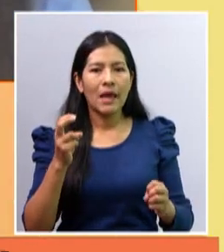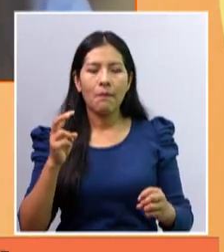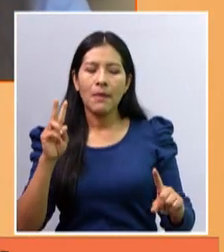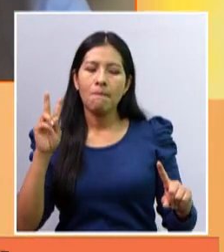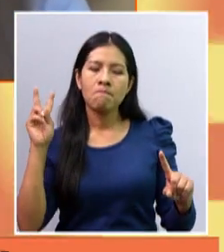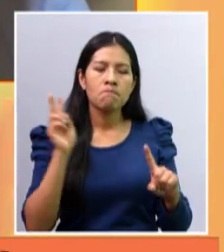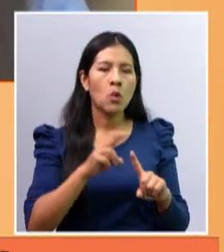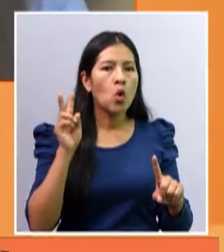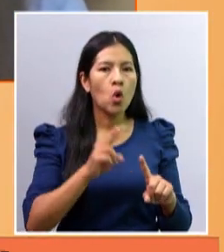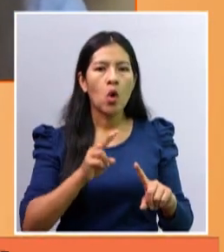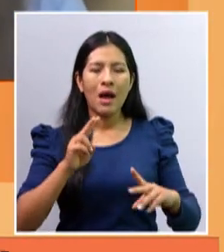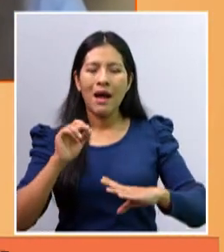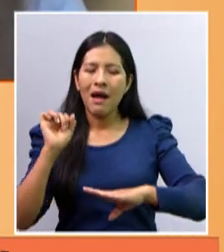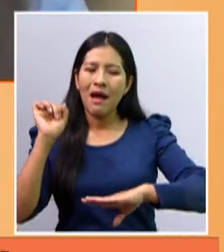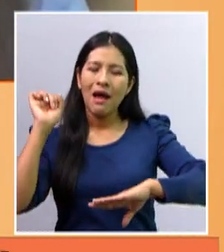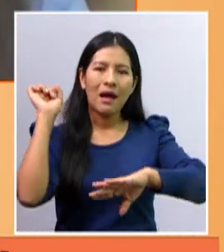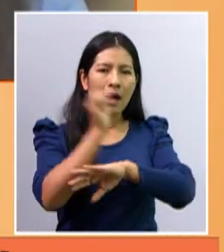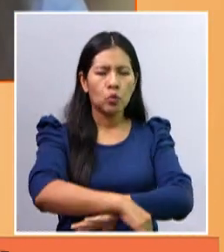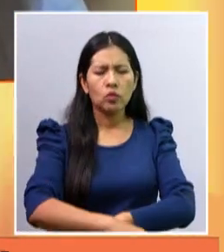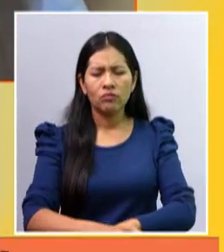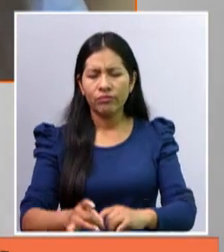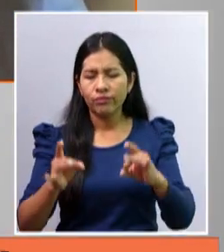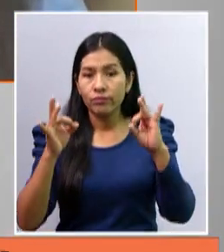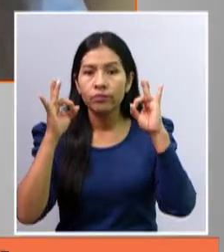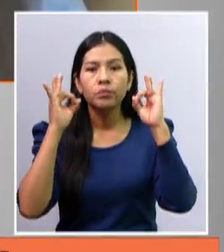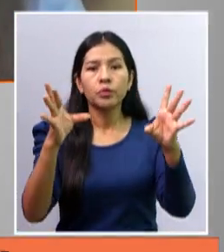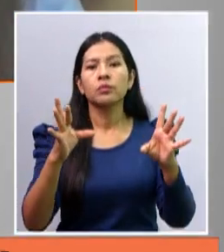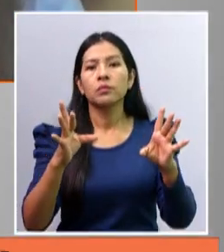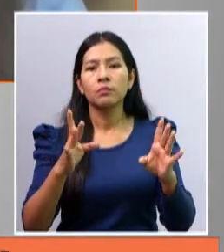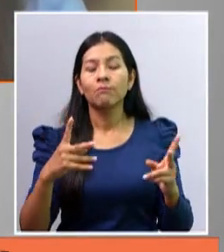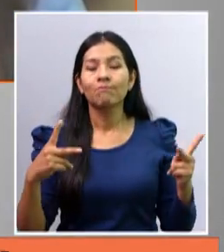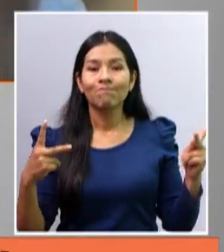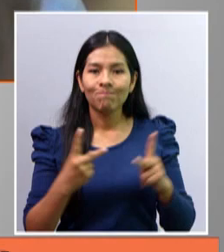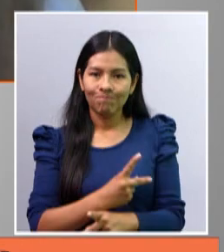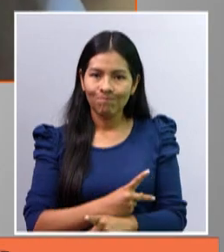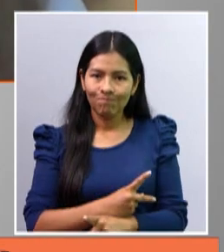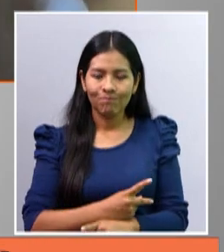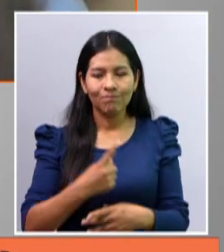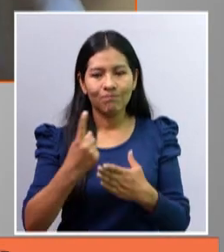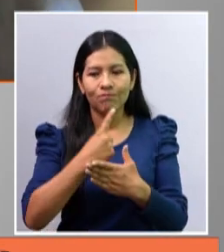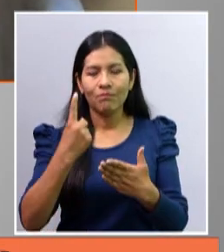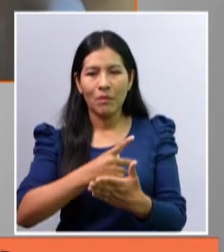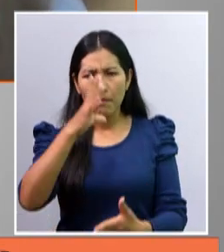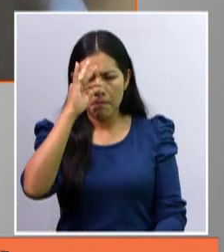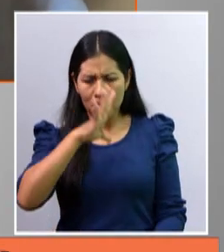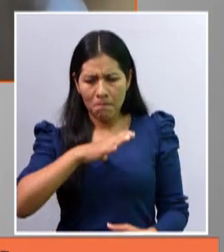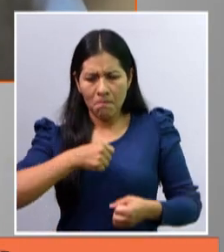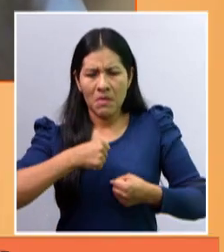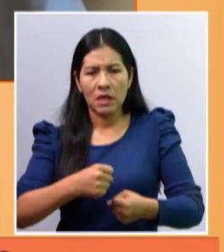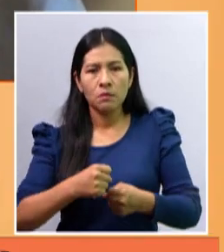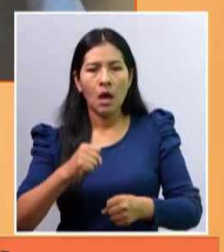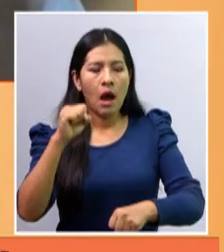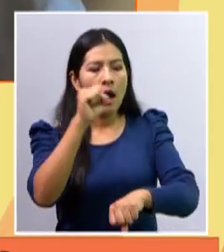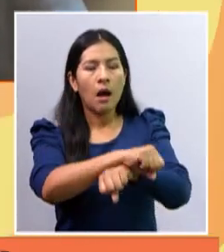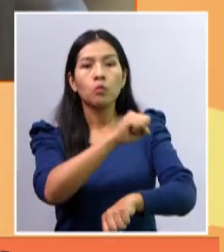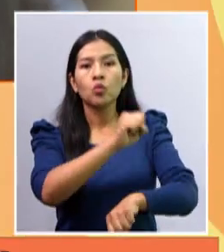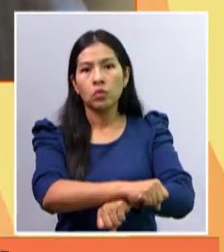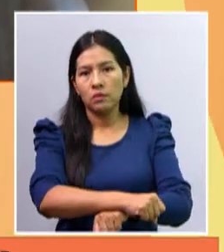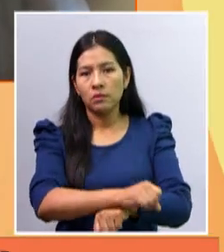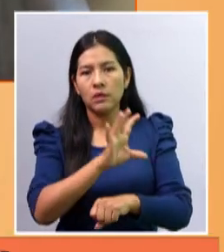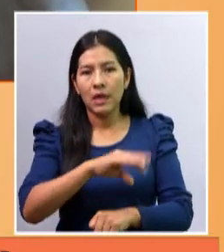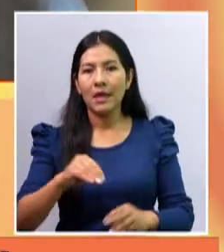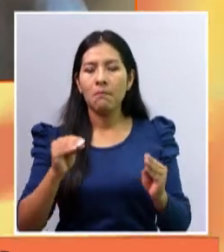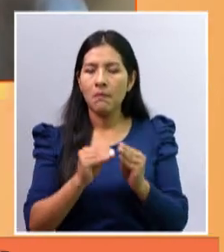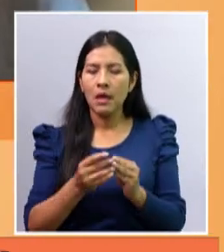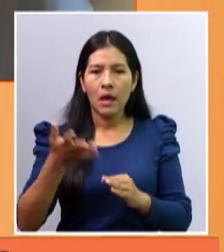violaciones y pues que delatan no esta clave patriarcal machista y sobre todo el blanqueamiento que